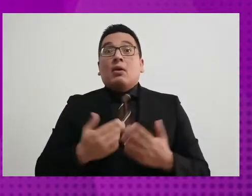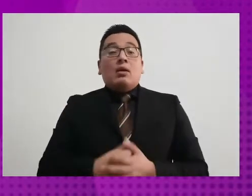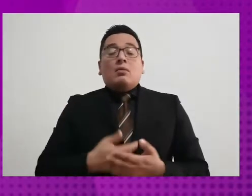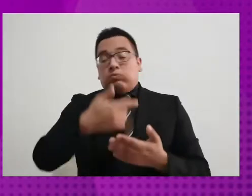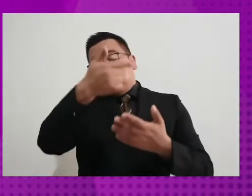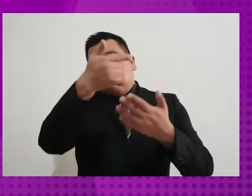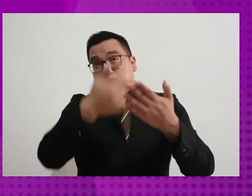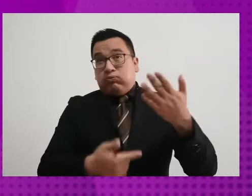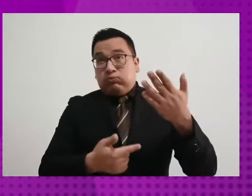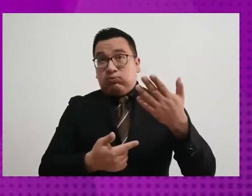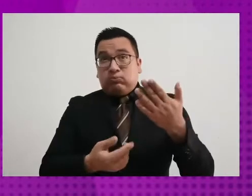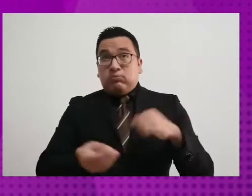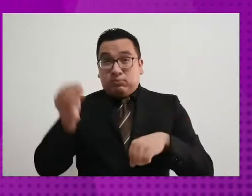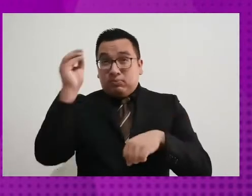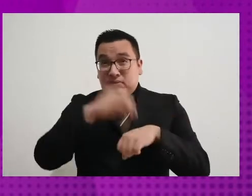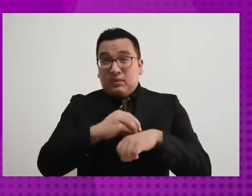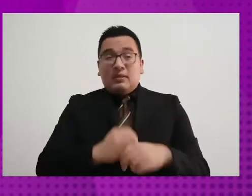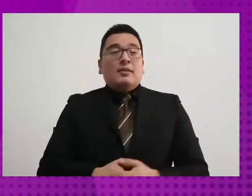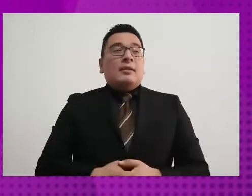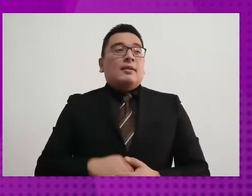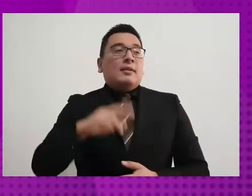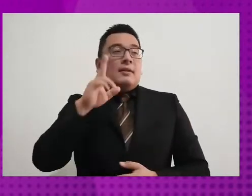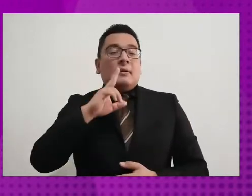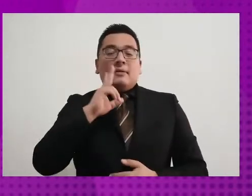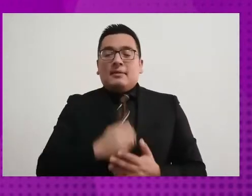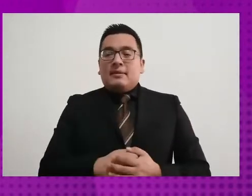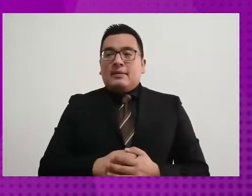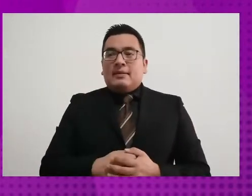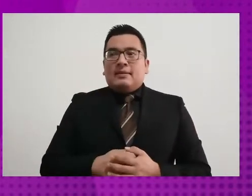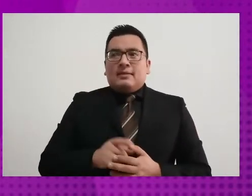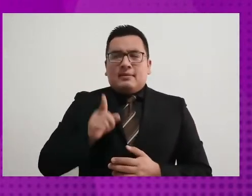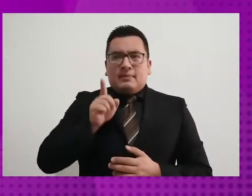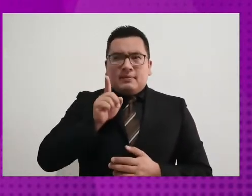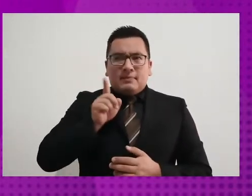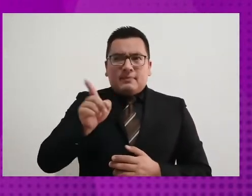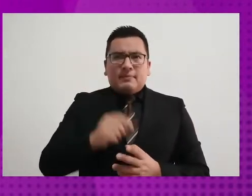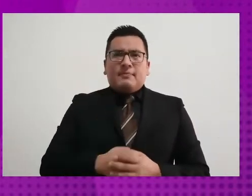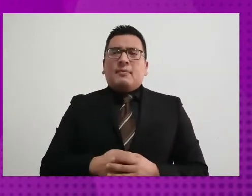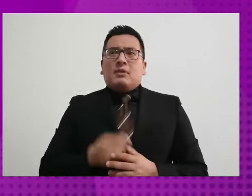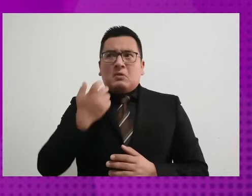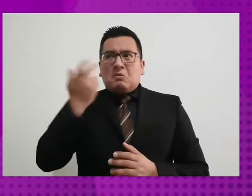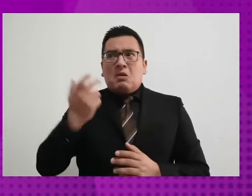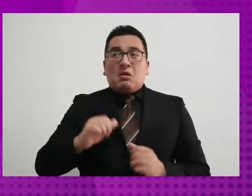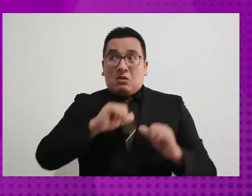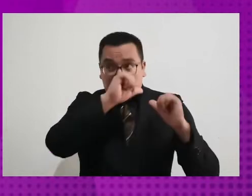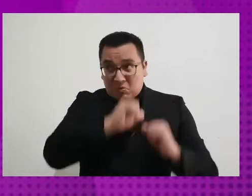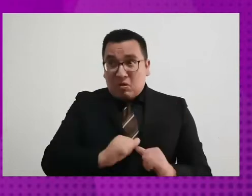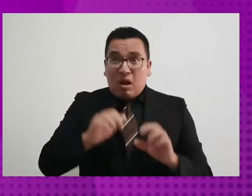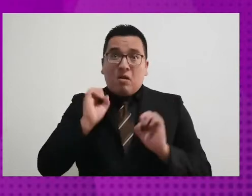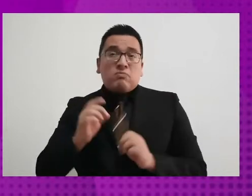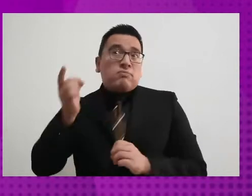con exigir como un requisito de elegibilidad el no haber sido o haber incurrido en